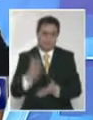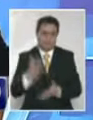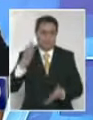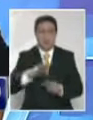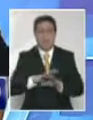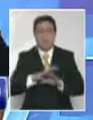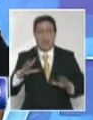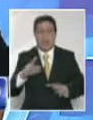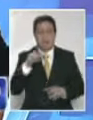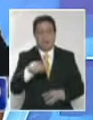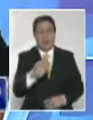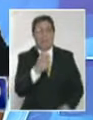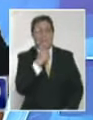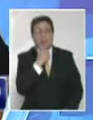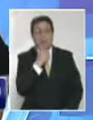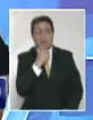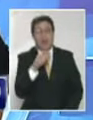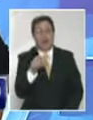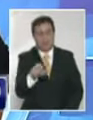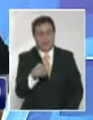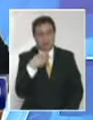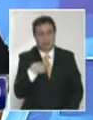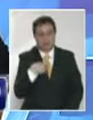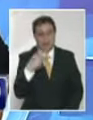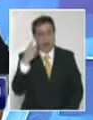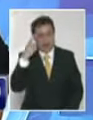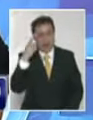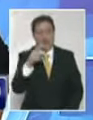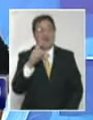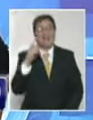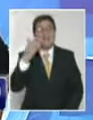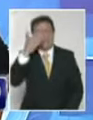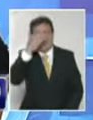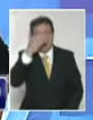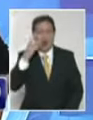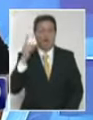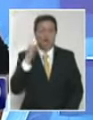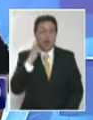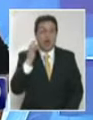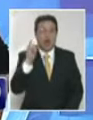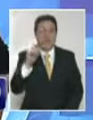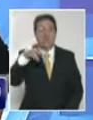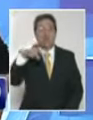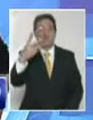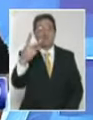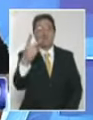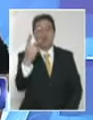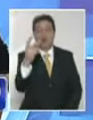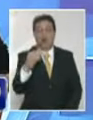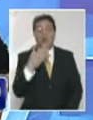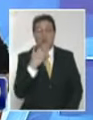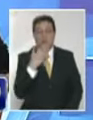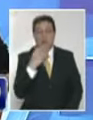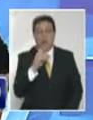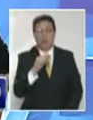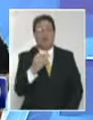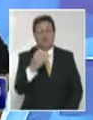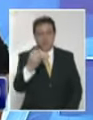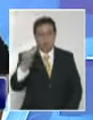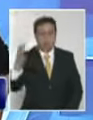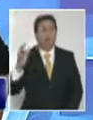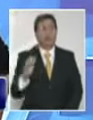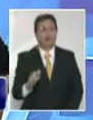los periodistas fueron bastante ciegos, sordos y mudos, los periodistas de la prensa oficial en esos tiempos.